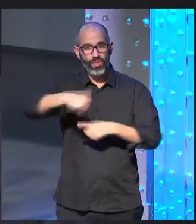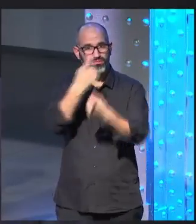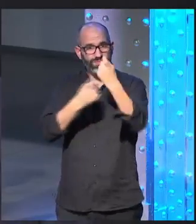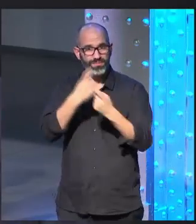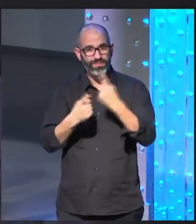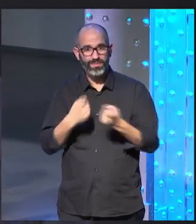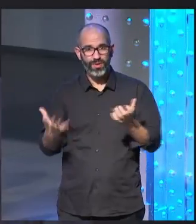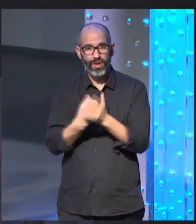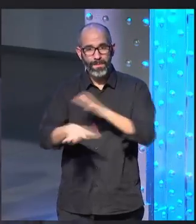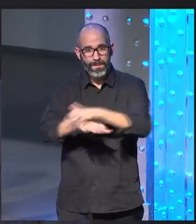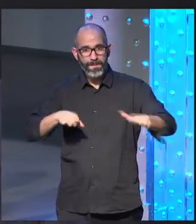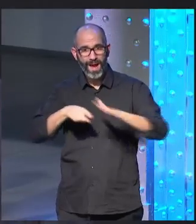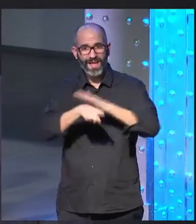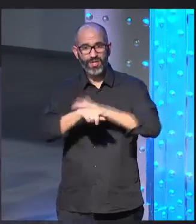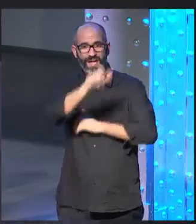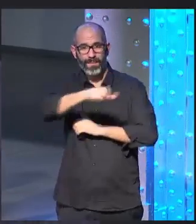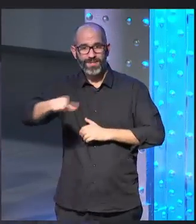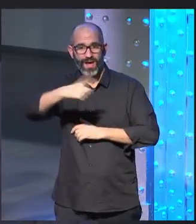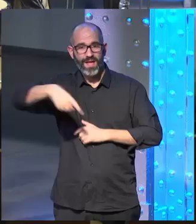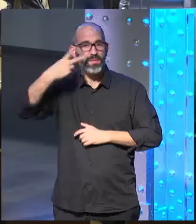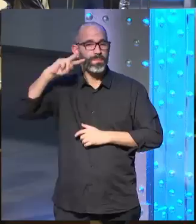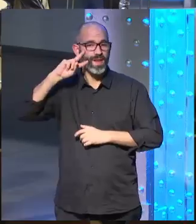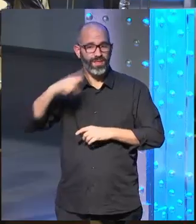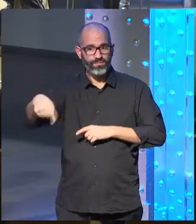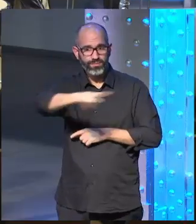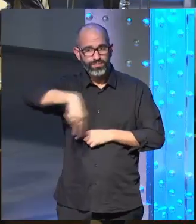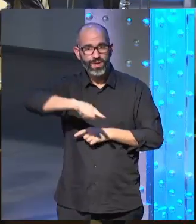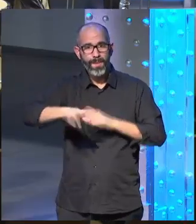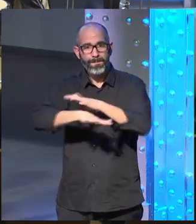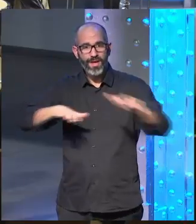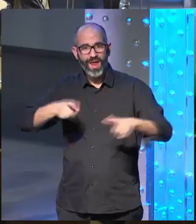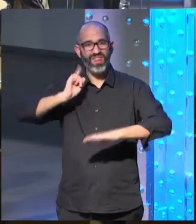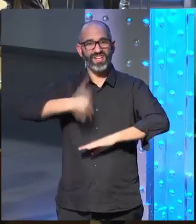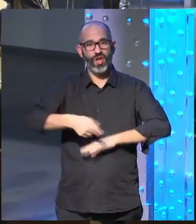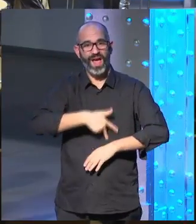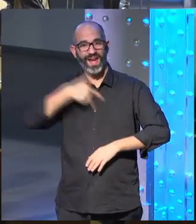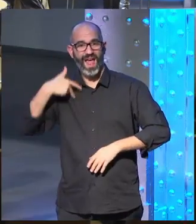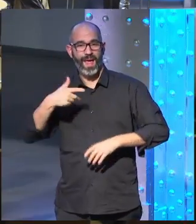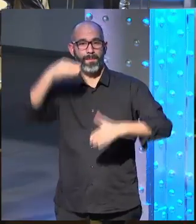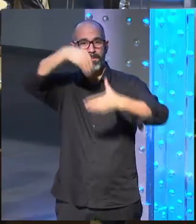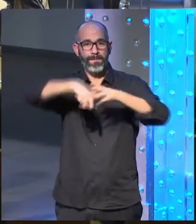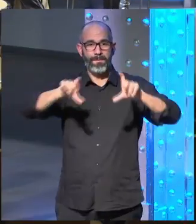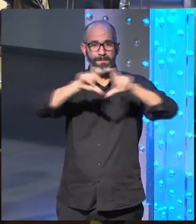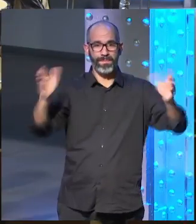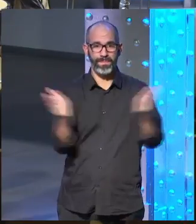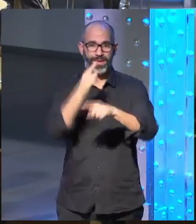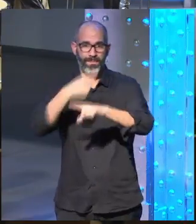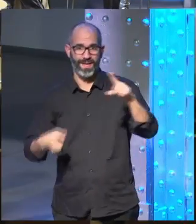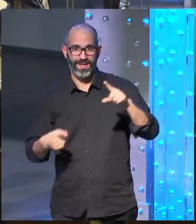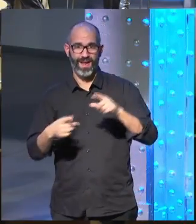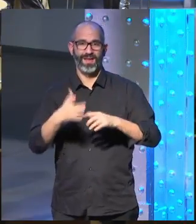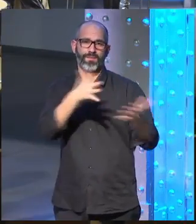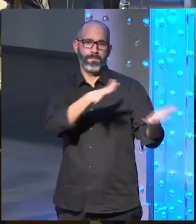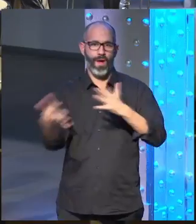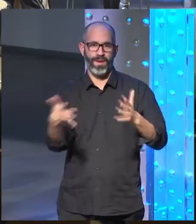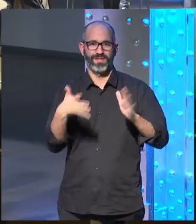la mayoría de la gestión de las personas, de los cargos que los que estaban, eran la mayoría directores generales en pequeñas y medianas empresas. Esto